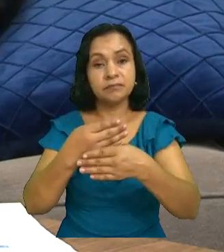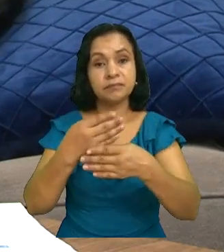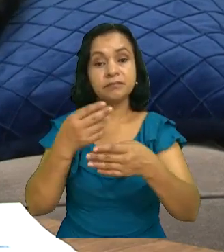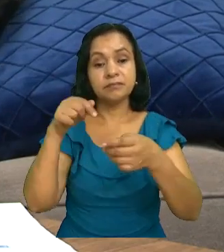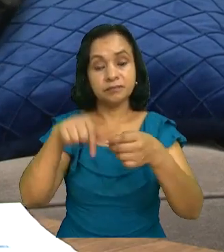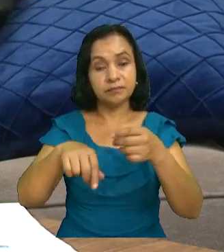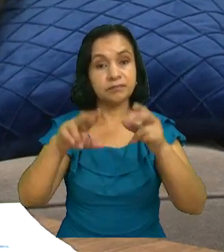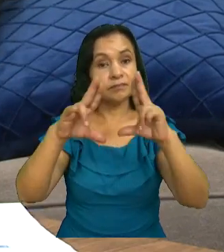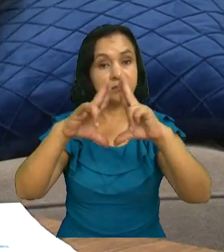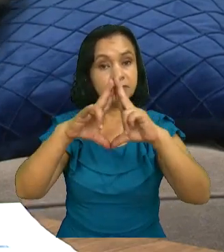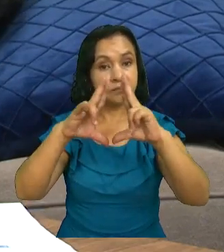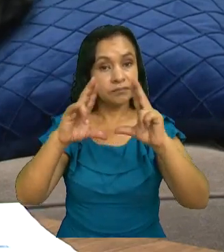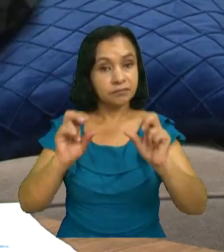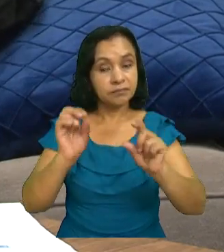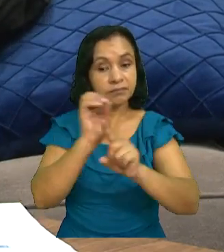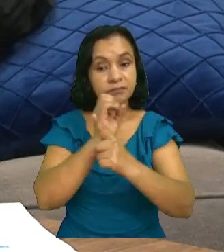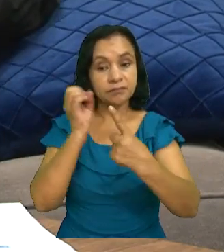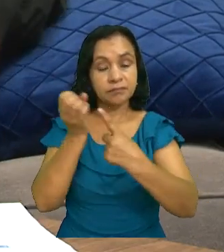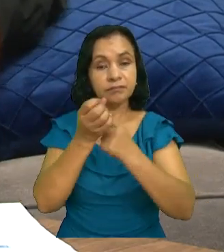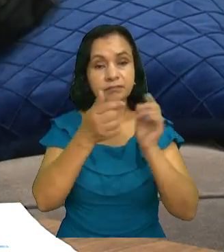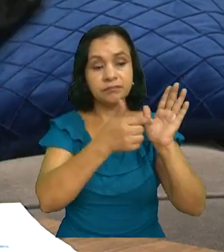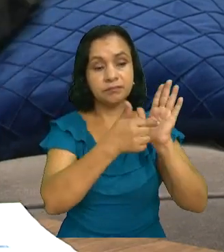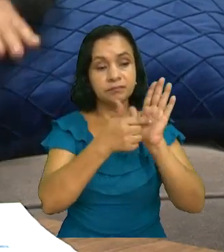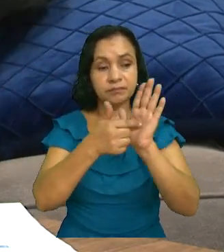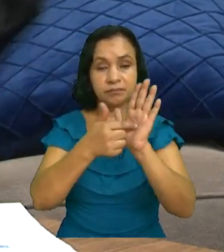país y son un ejemplo a seguir.